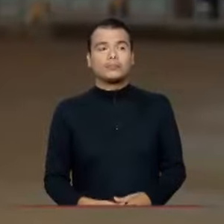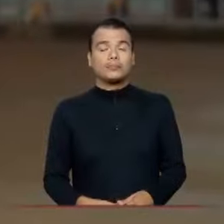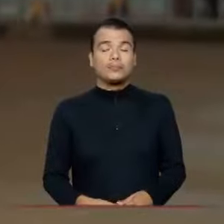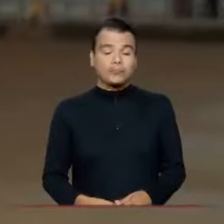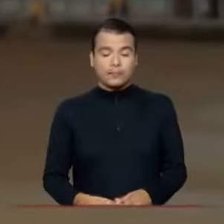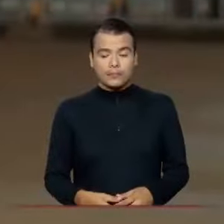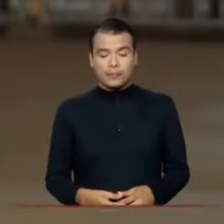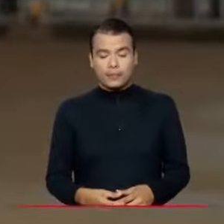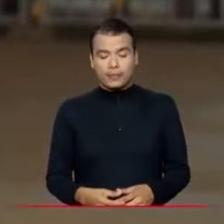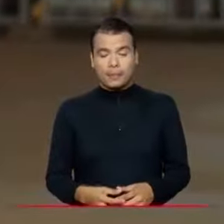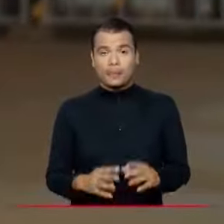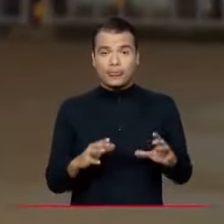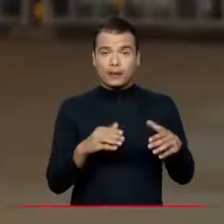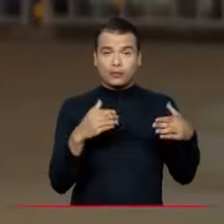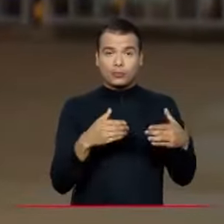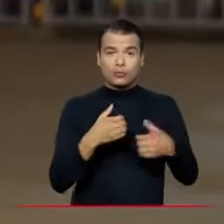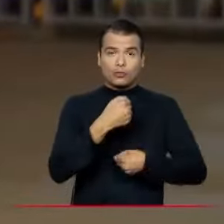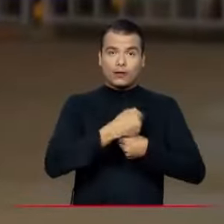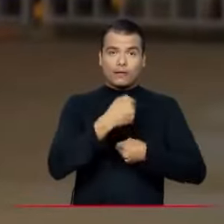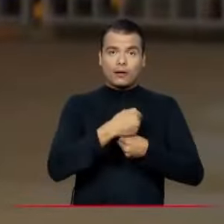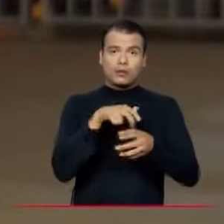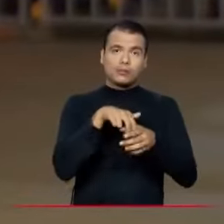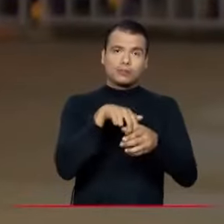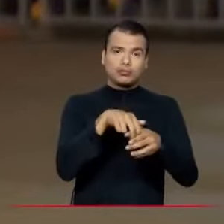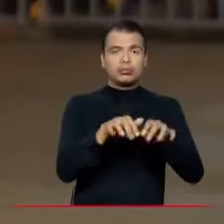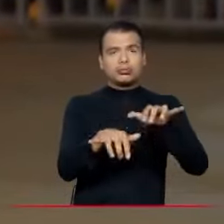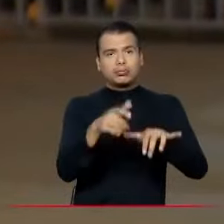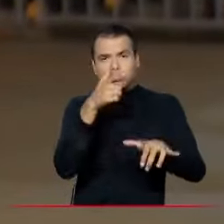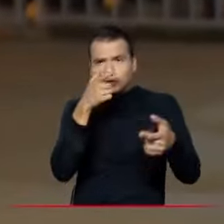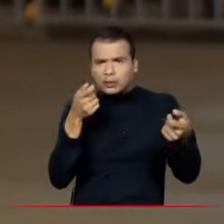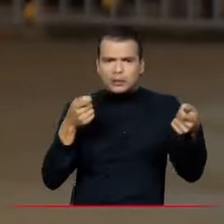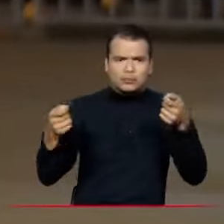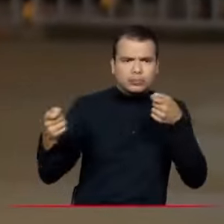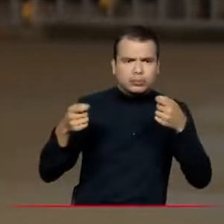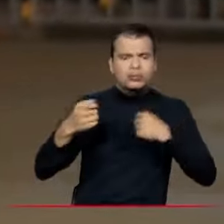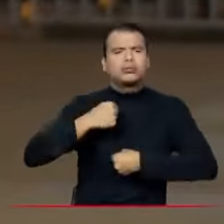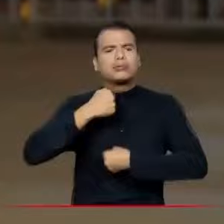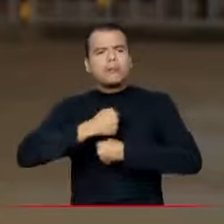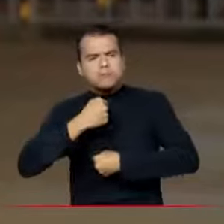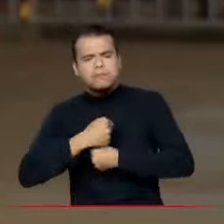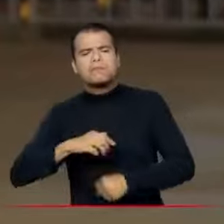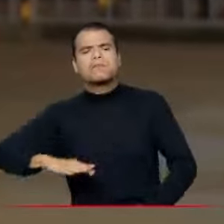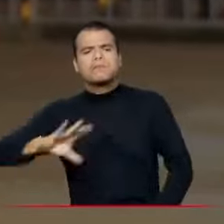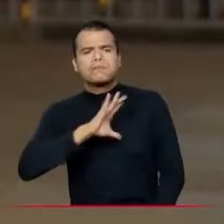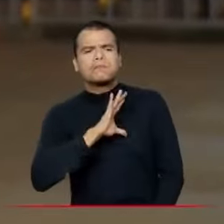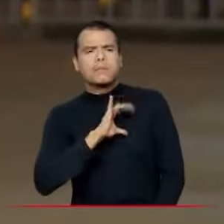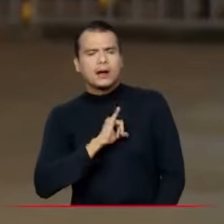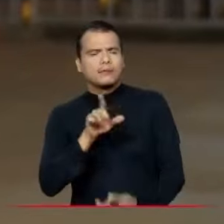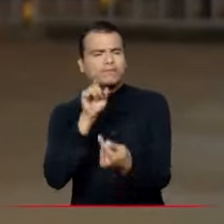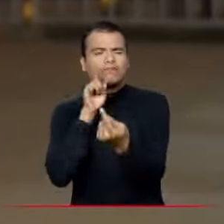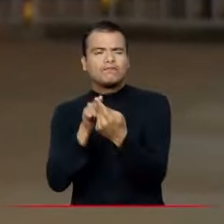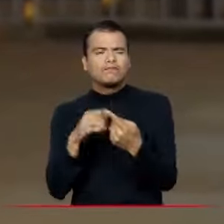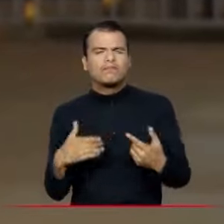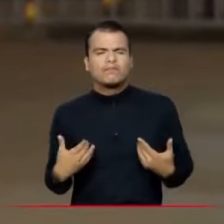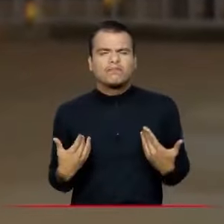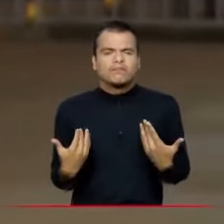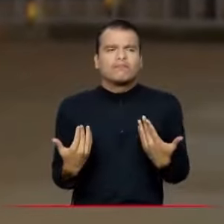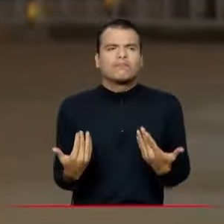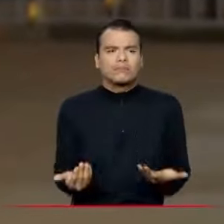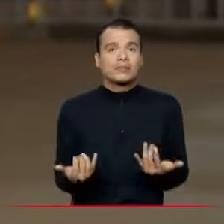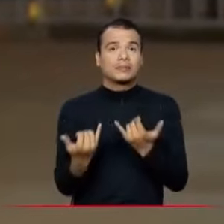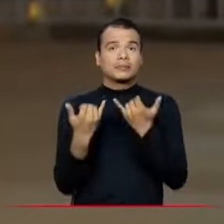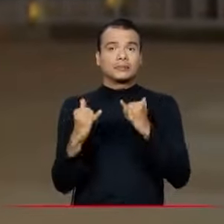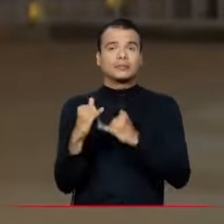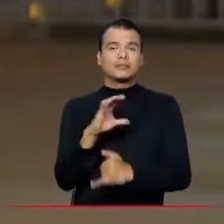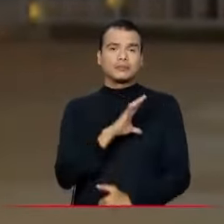Por su parte, las cuadrillas de la Secretaría de Movilidad continúan desplegando operativos en toda la ciudad, esto encaminado también a la apuesta que tiene